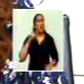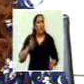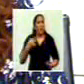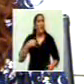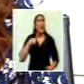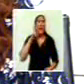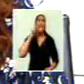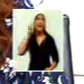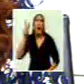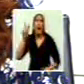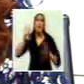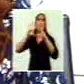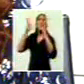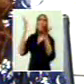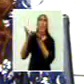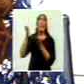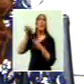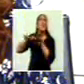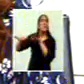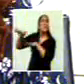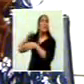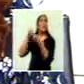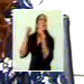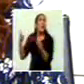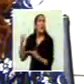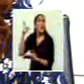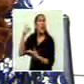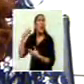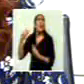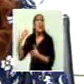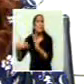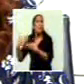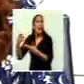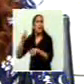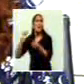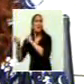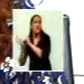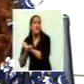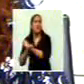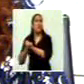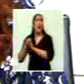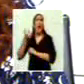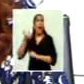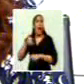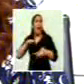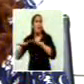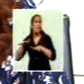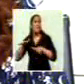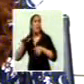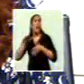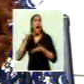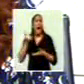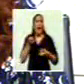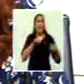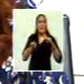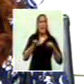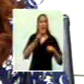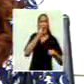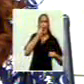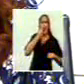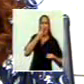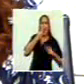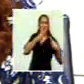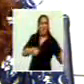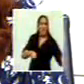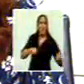está cambiando acelerada y vertiginosamente, que aparecen nuevos actores, que hay nuevos intereses, que hay mucha